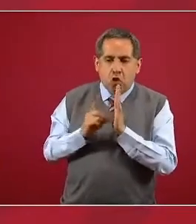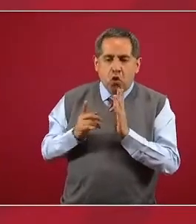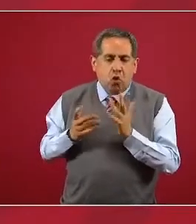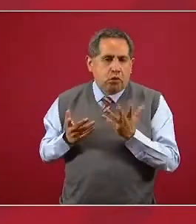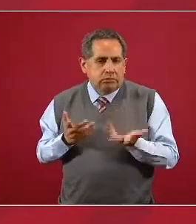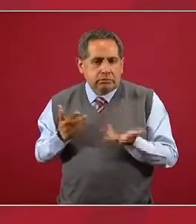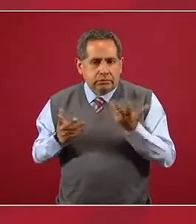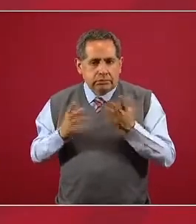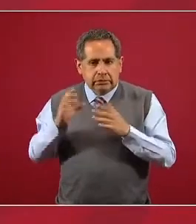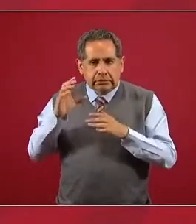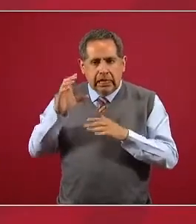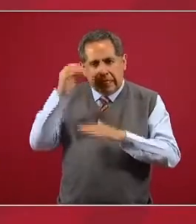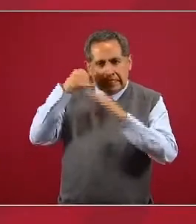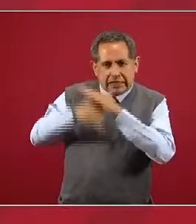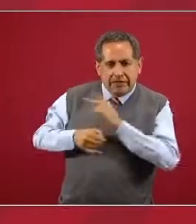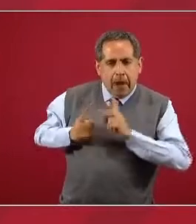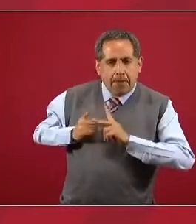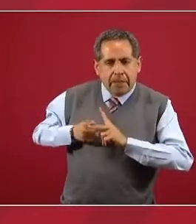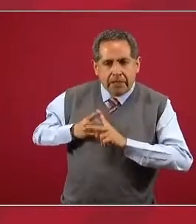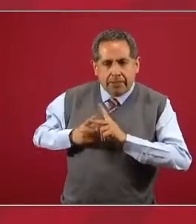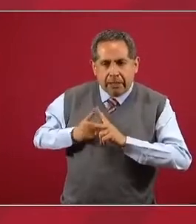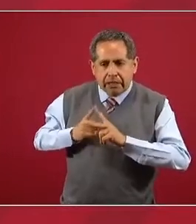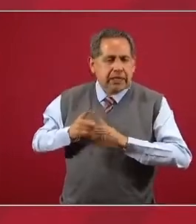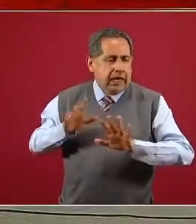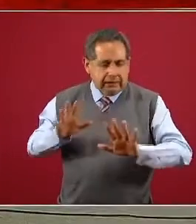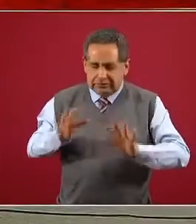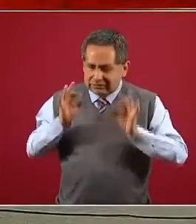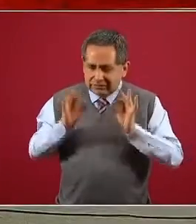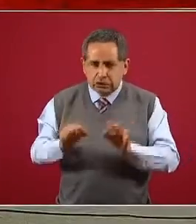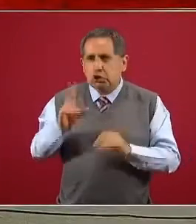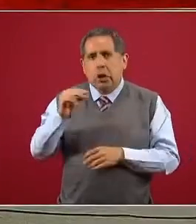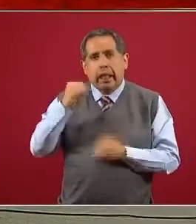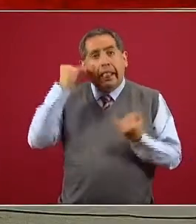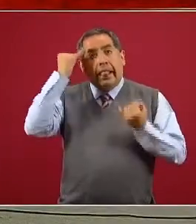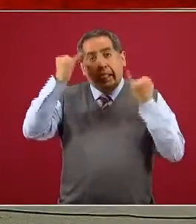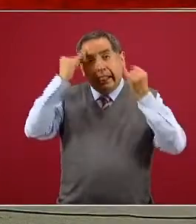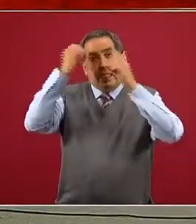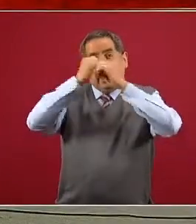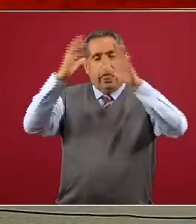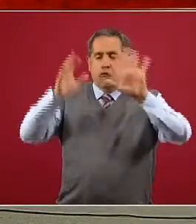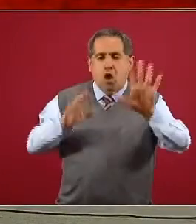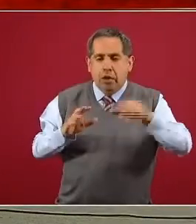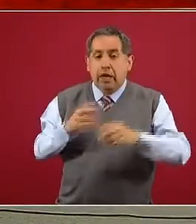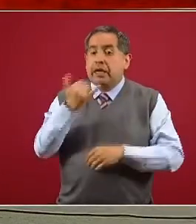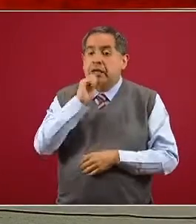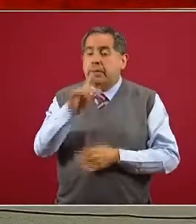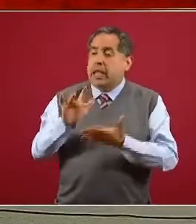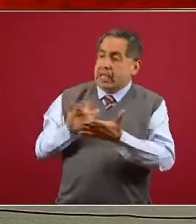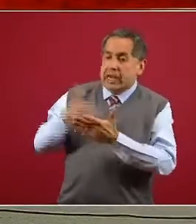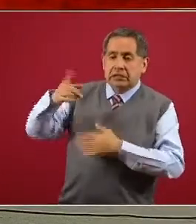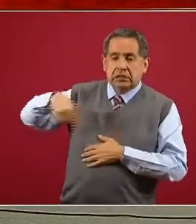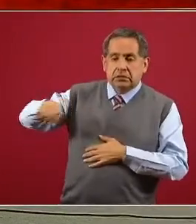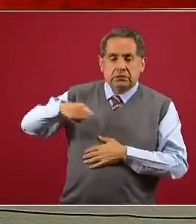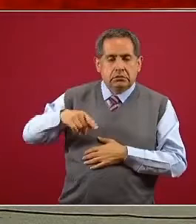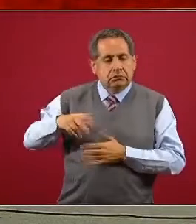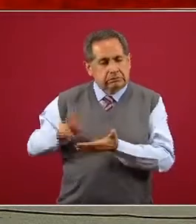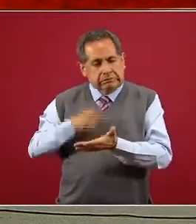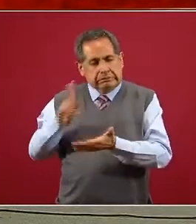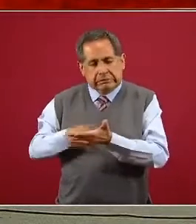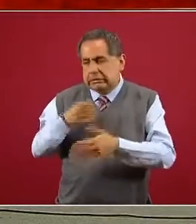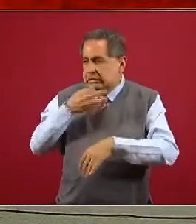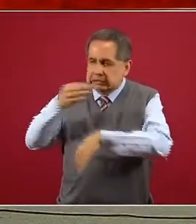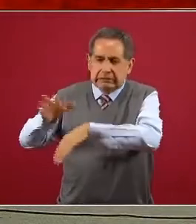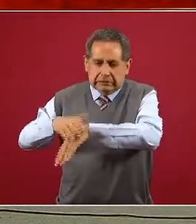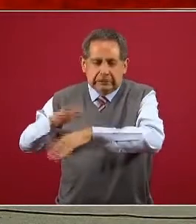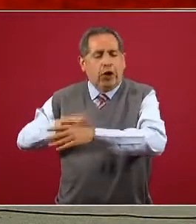de proyección matemática, los hemos presentado aquí en algunas otras ocasiones. Aprovecho para agradecerles. Periódicamente lo hacemos, pero vale la